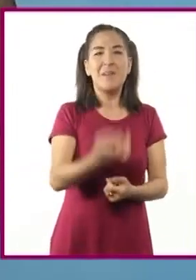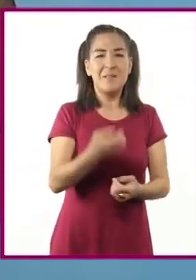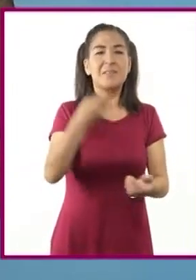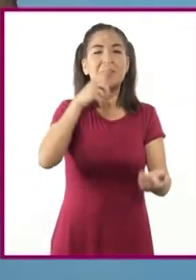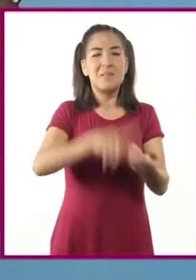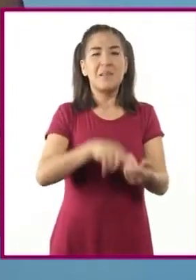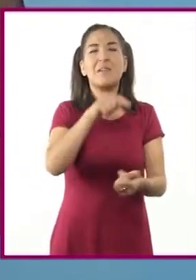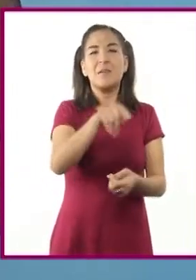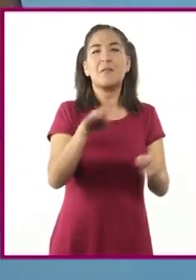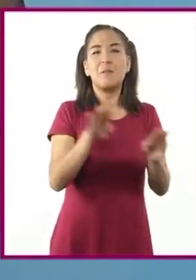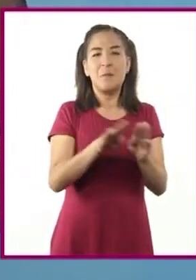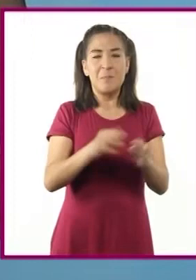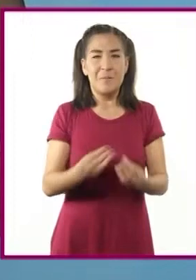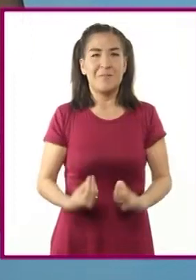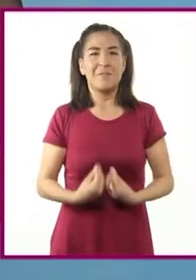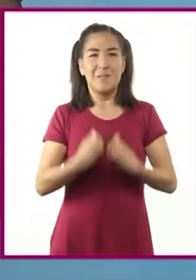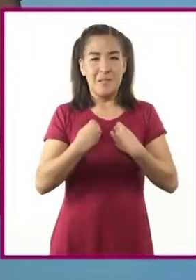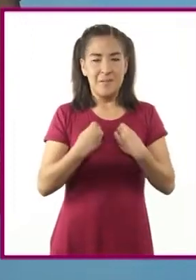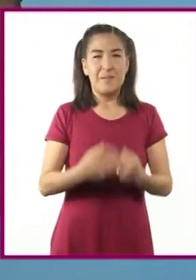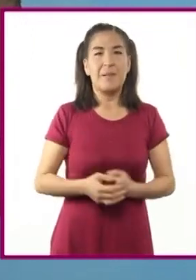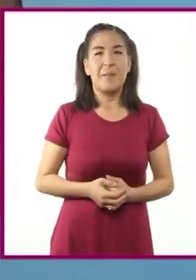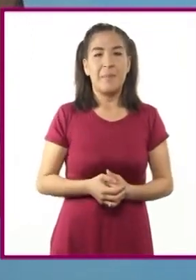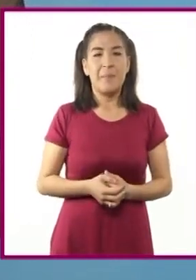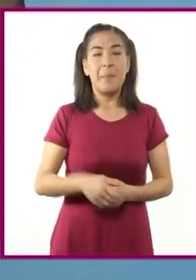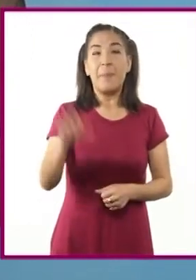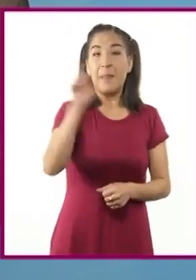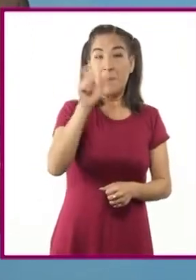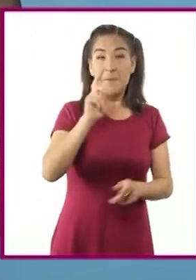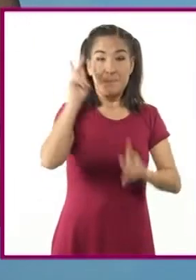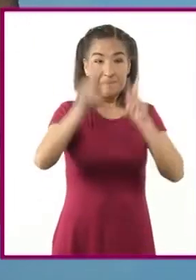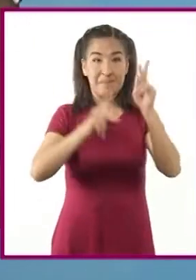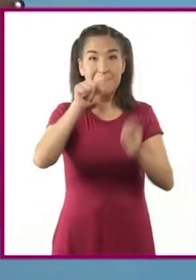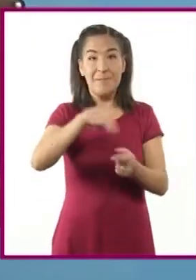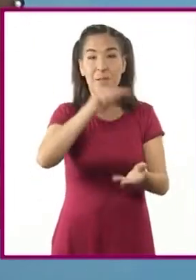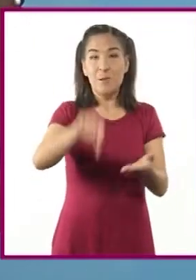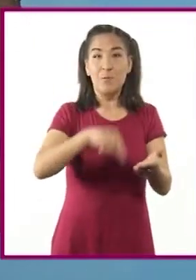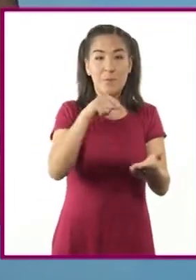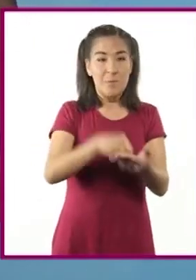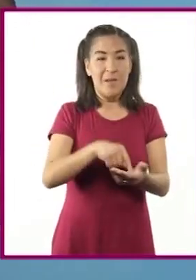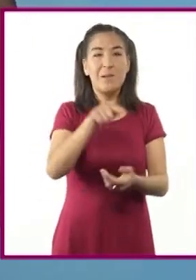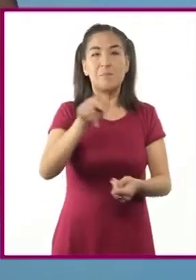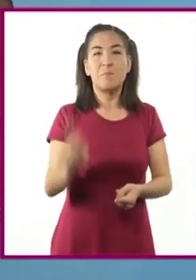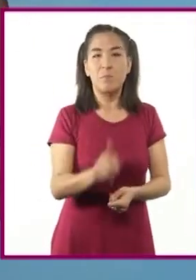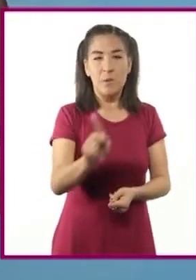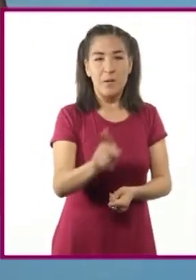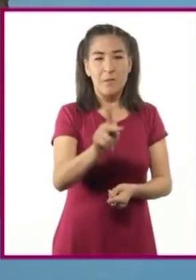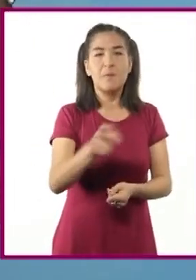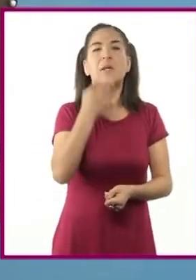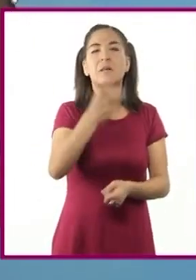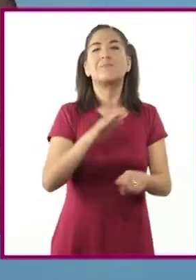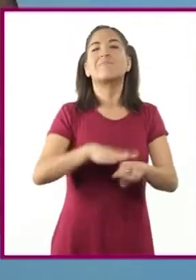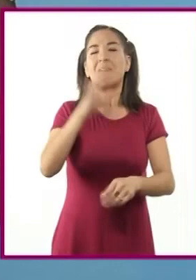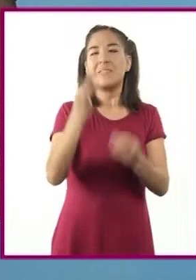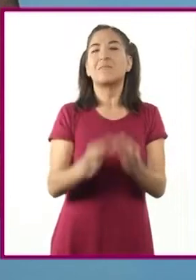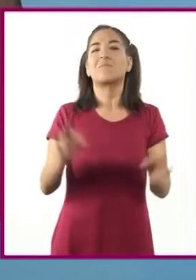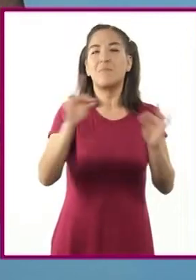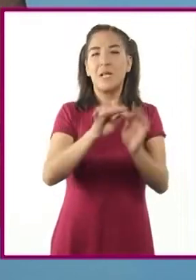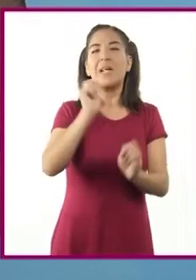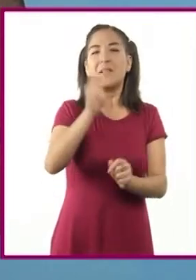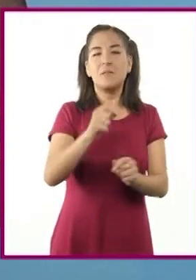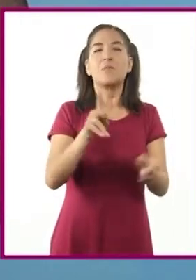al lugar en el que se vive. Cuando visitamos espacios rurales, le damos mayor importancia a